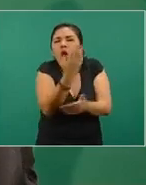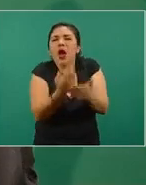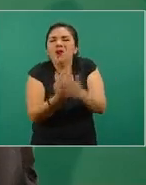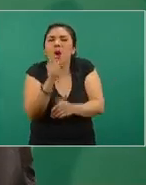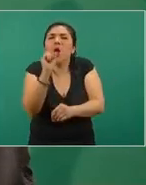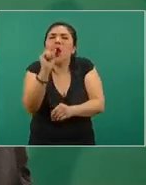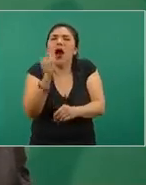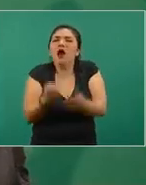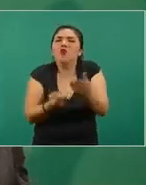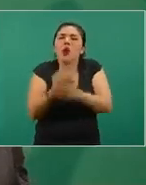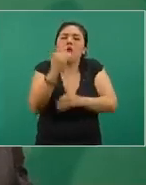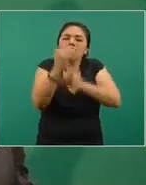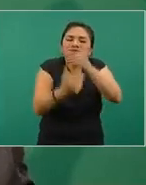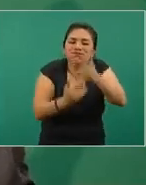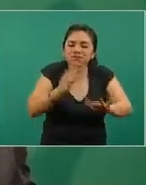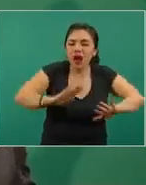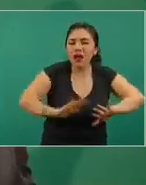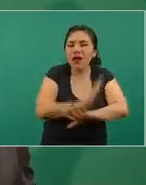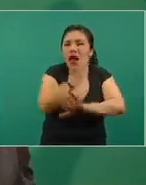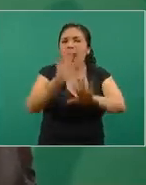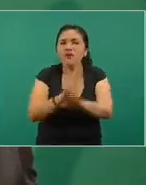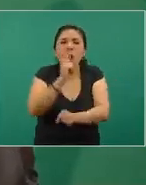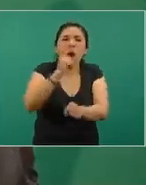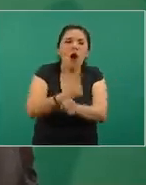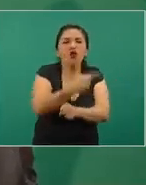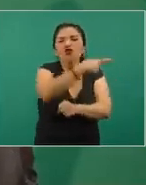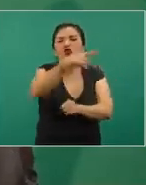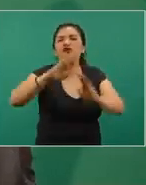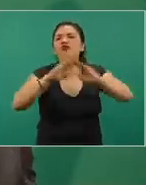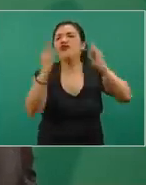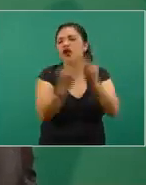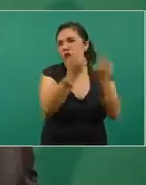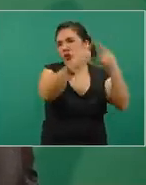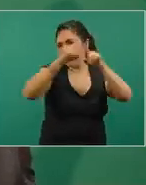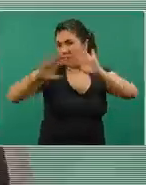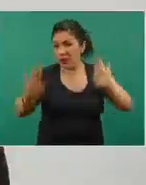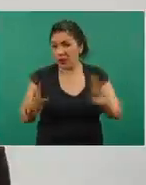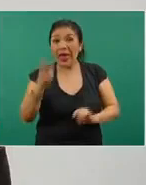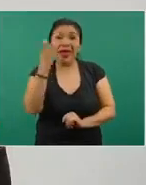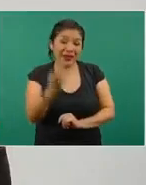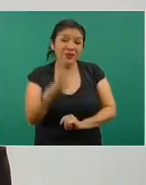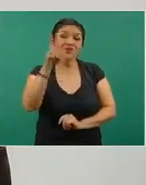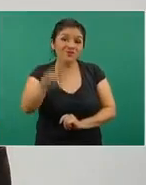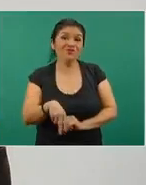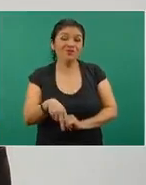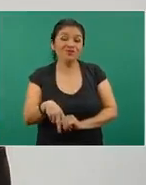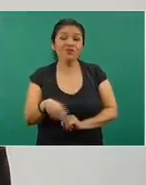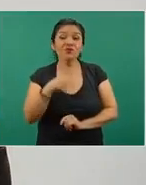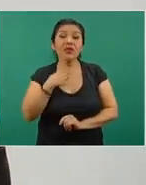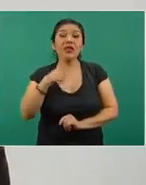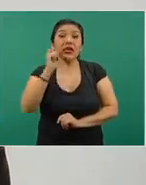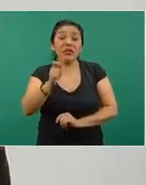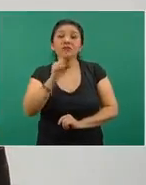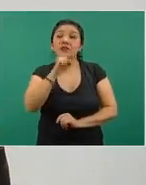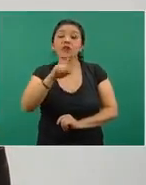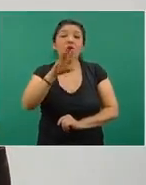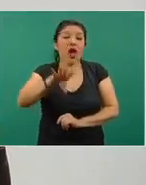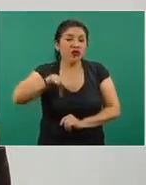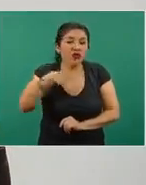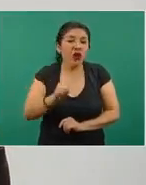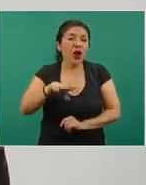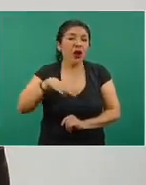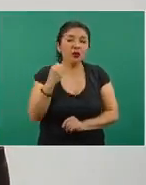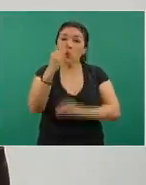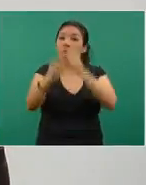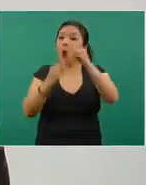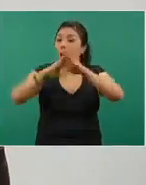van evolucionando y diferentes metodologías del mismo. Entonces, evidentemente, también esto es un esfuerzo mundial en